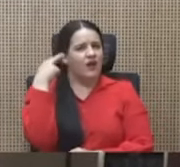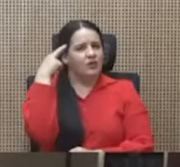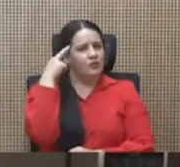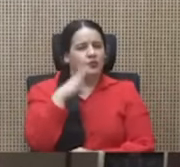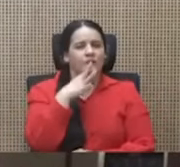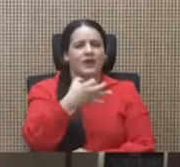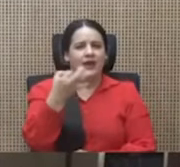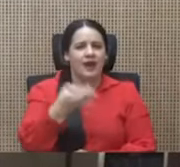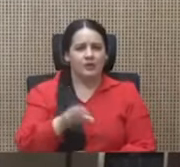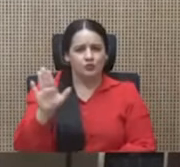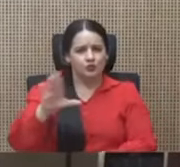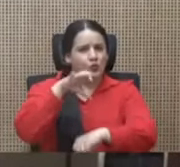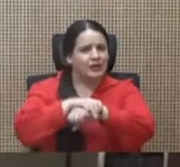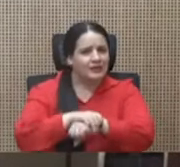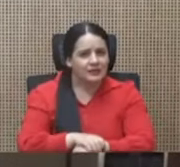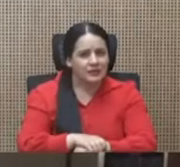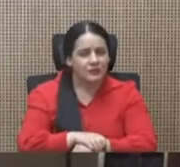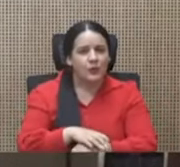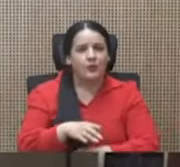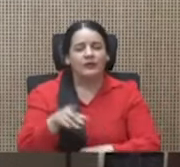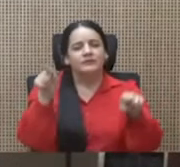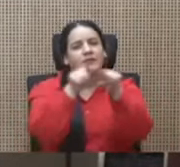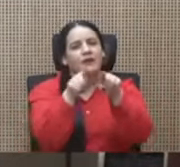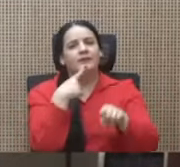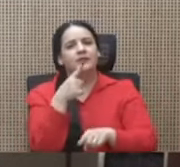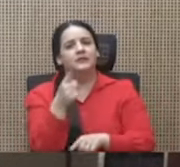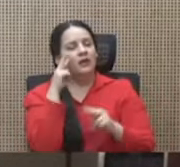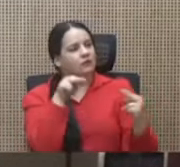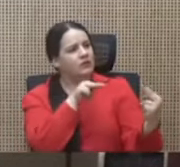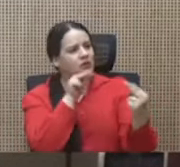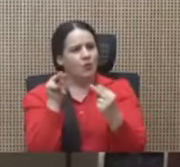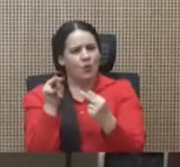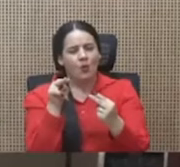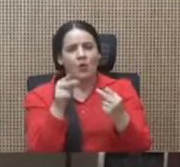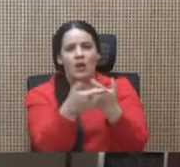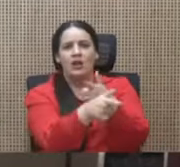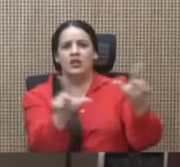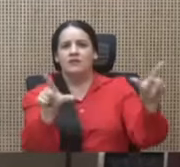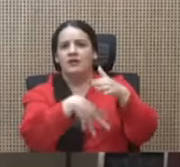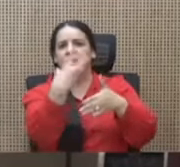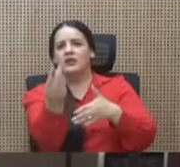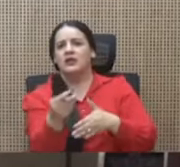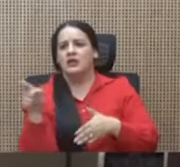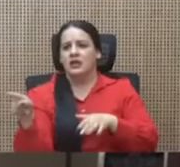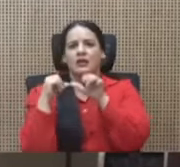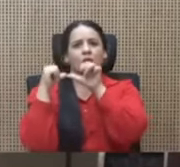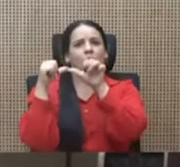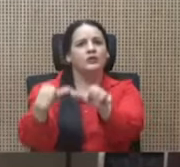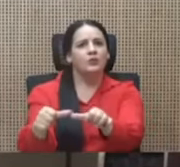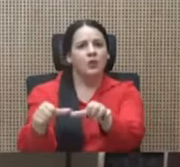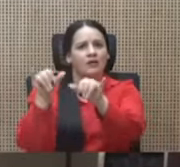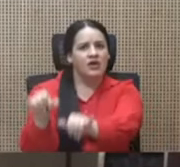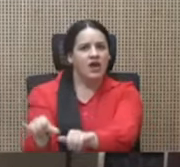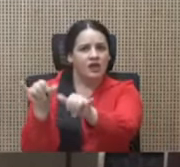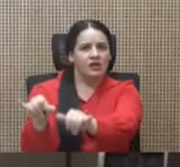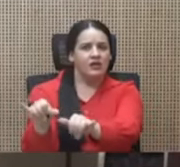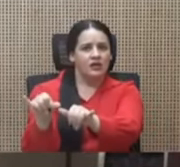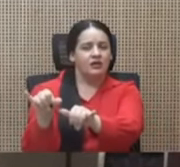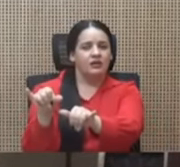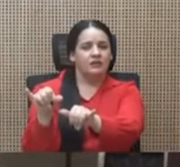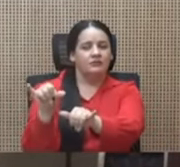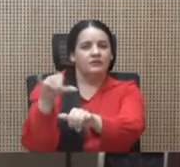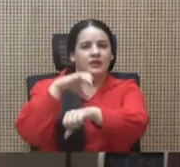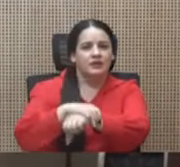detención Incluso se dice que miró a más de uno salir libre mientras él continuaba detenido hoy tenemos las